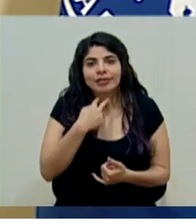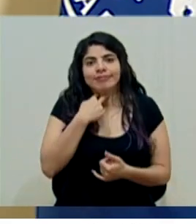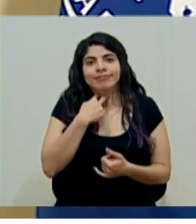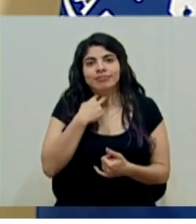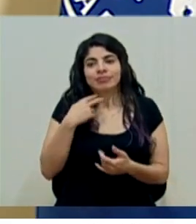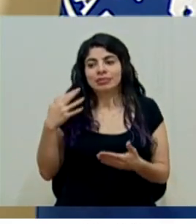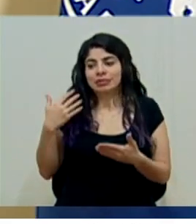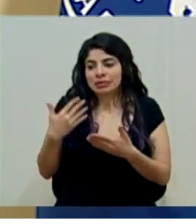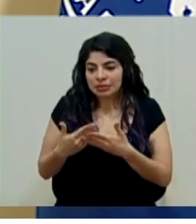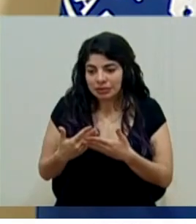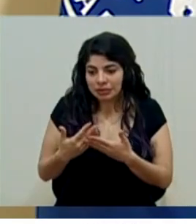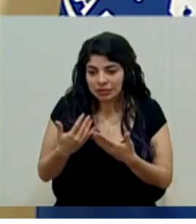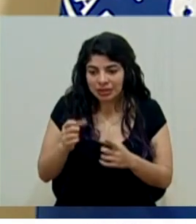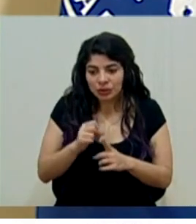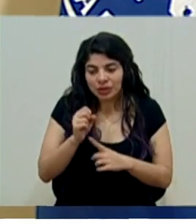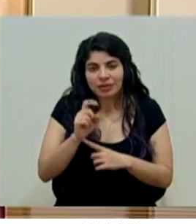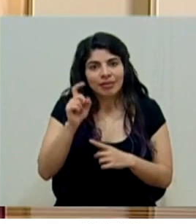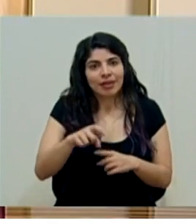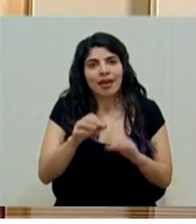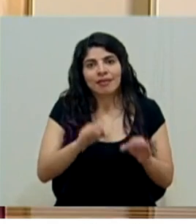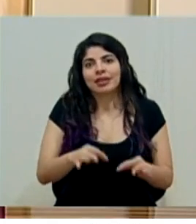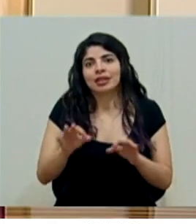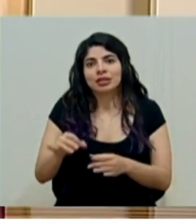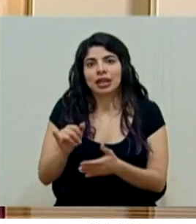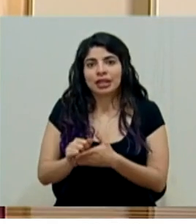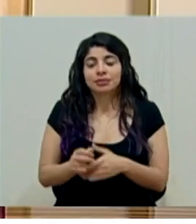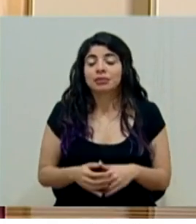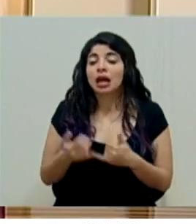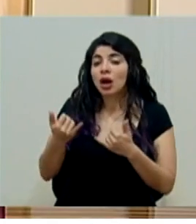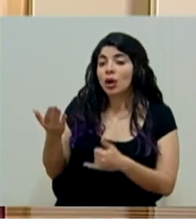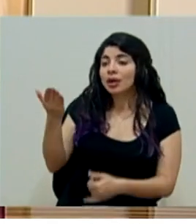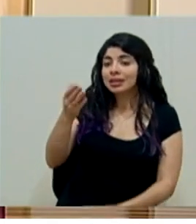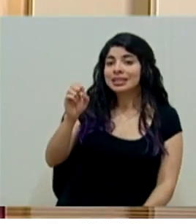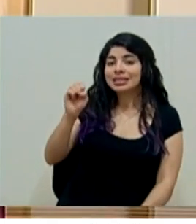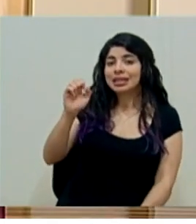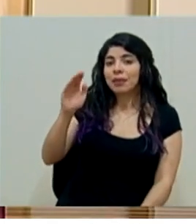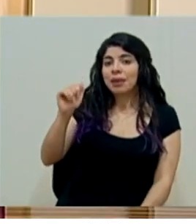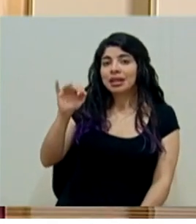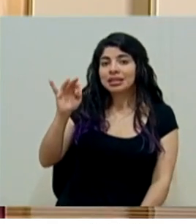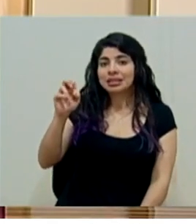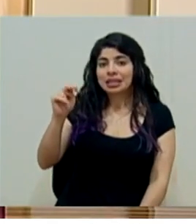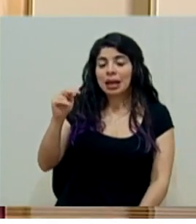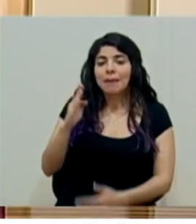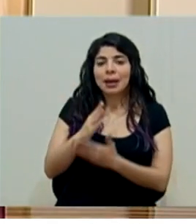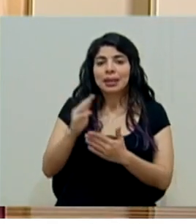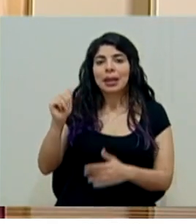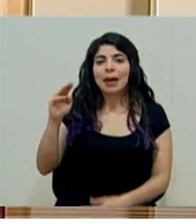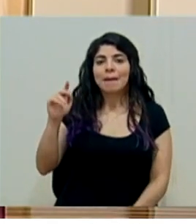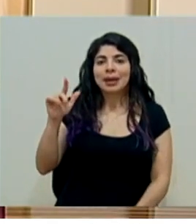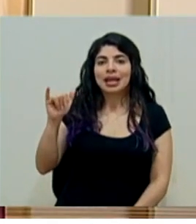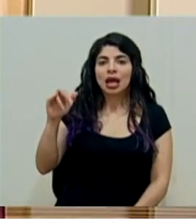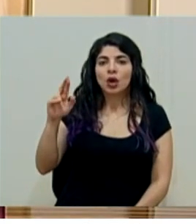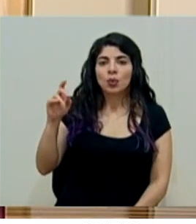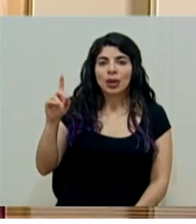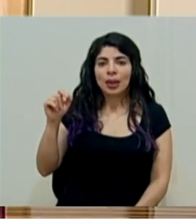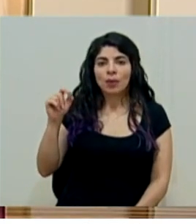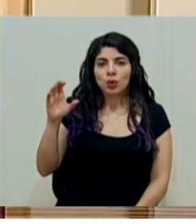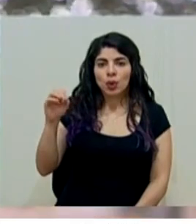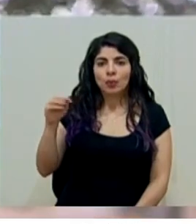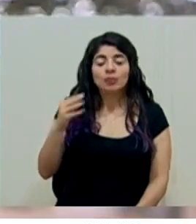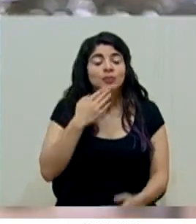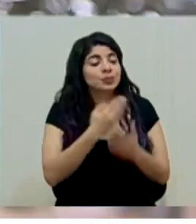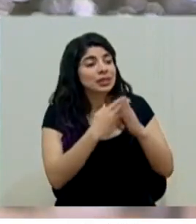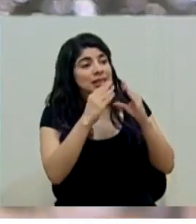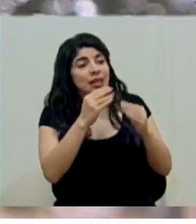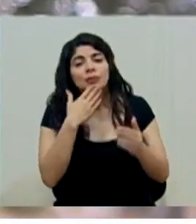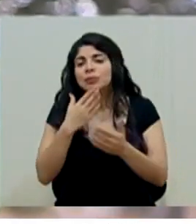estas decisiones. Continuamos con el colega Sebastián Rodríguez de AmeliaRueda.com. Buenas tardes. Buenas tardes.